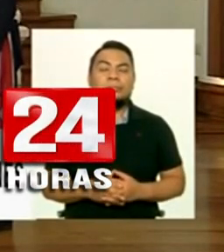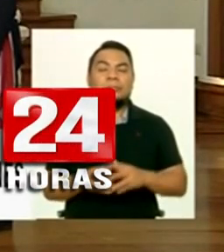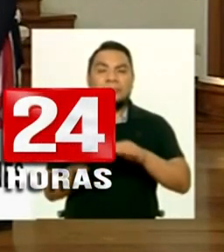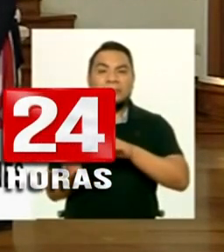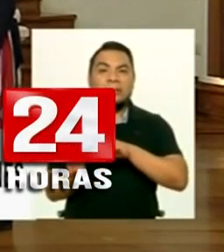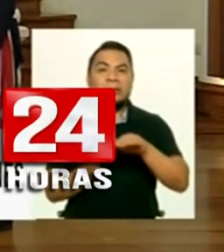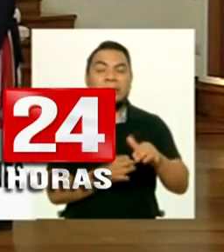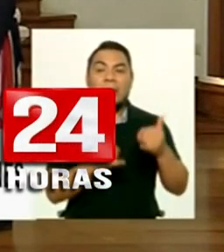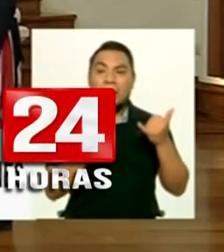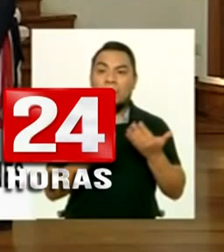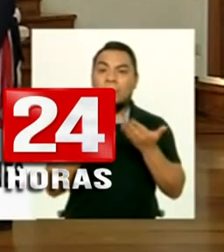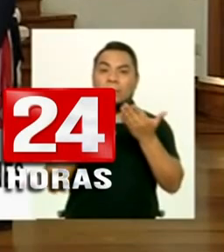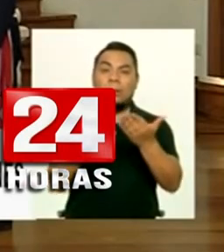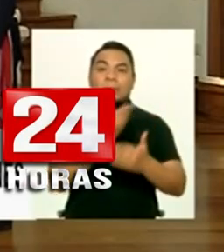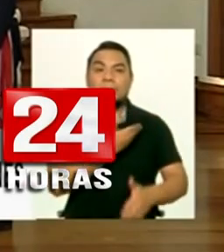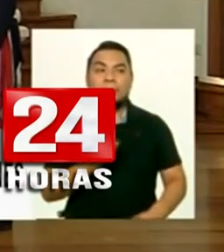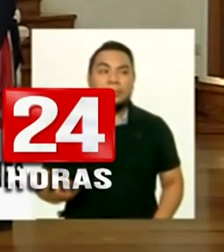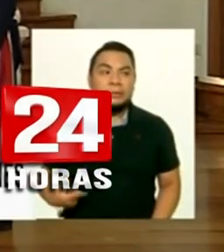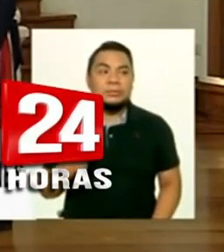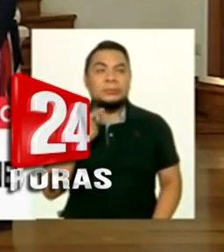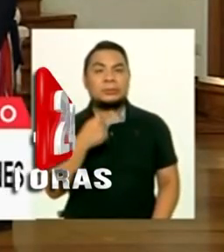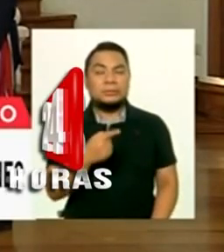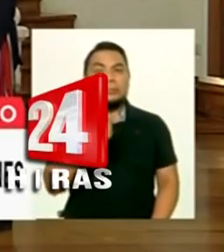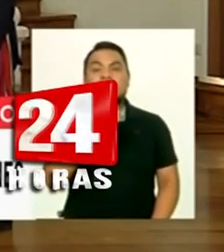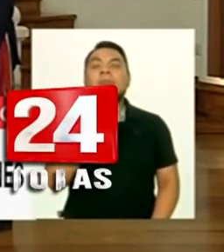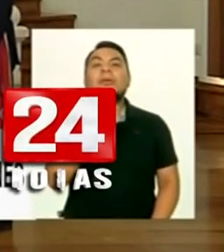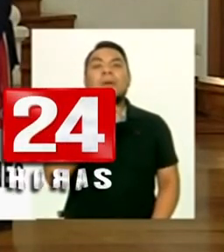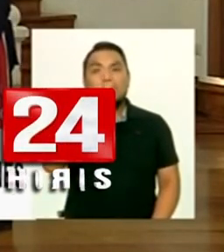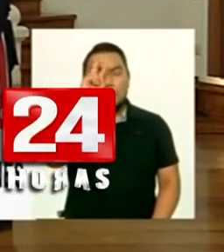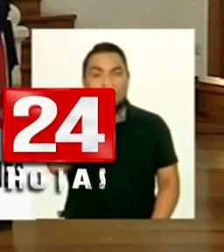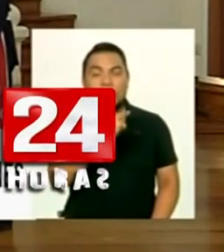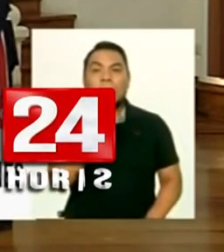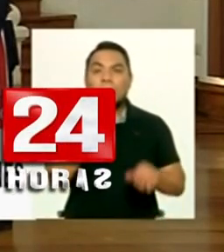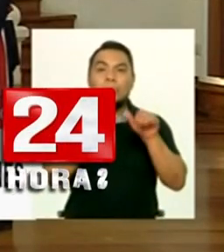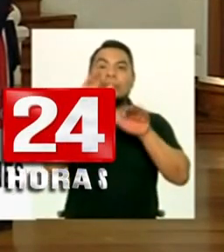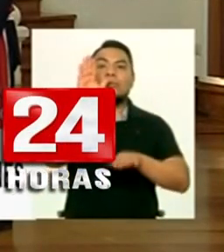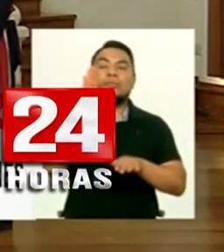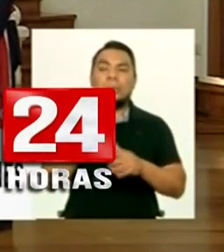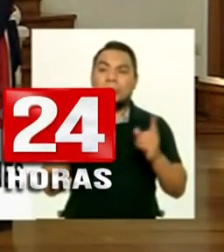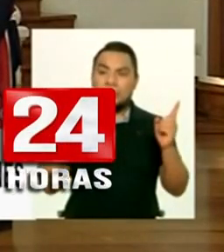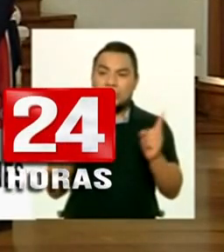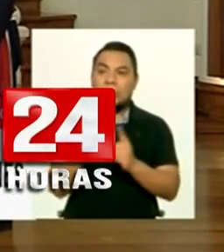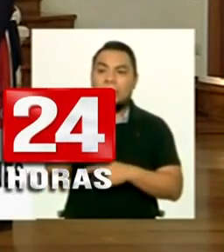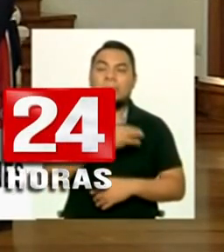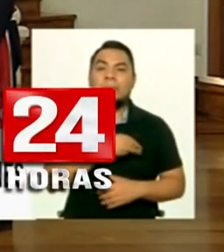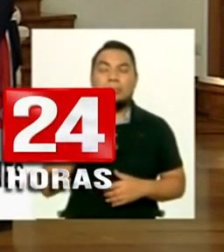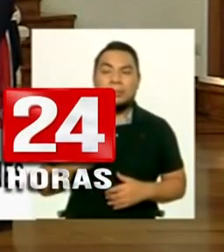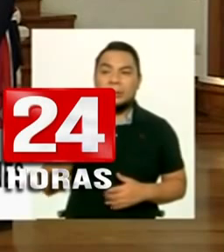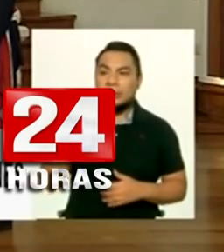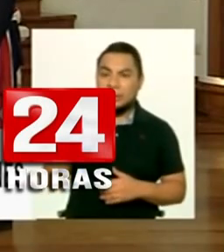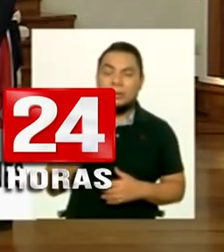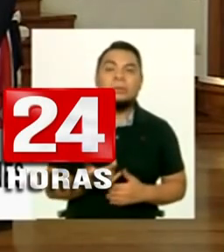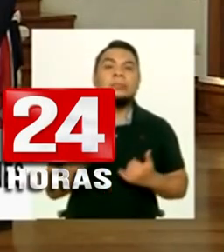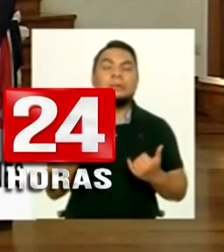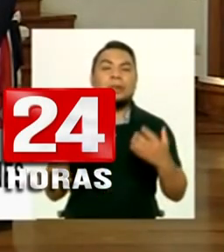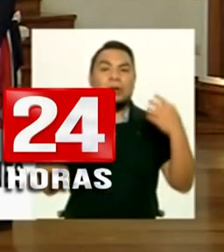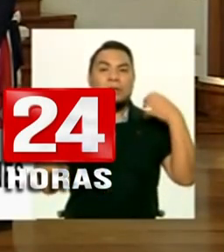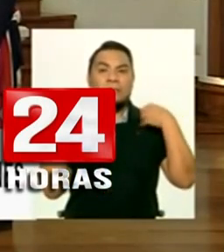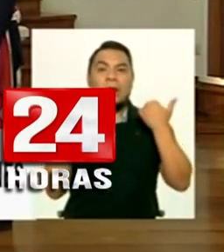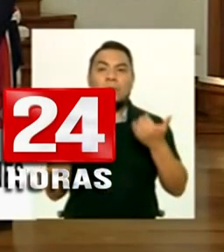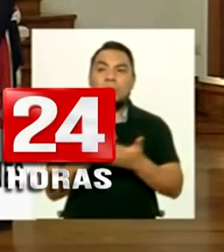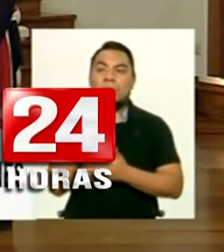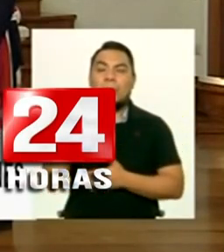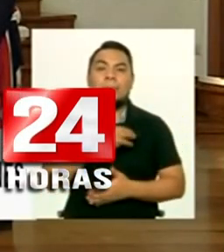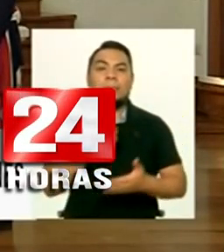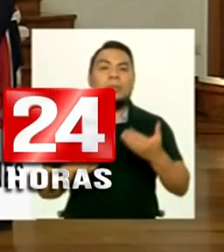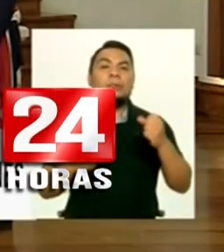seguido, el señor Presidente de la República procederá a tomar el juramento de estilo al ministro de Estado en el Despacho de Transportes